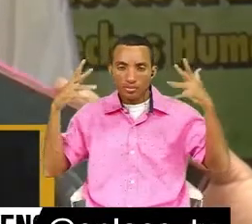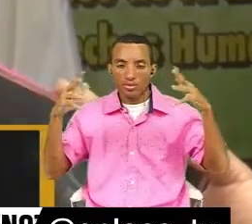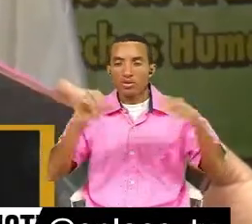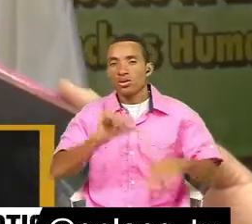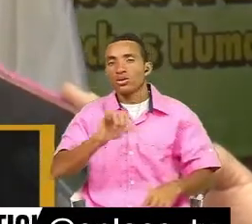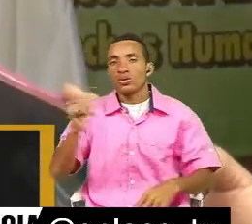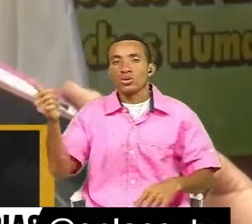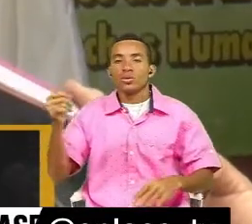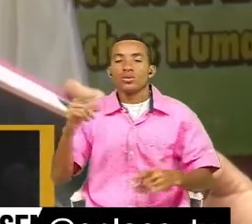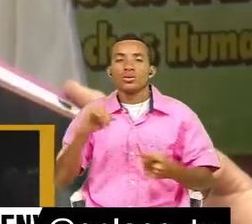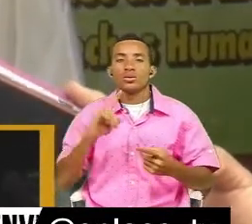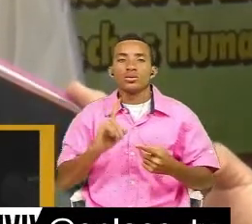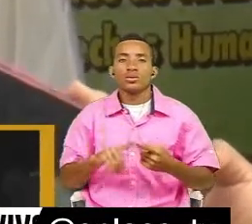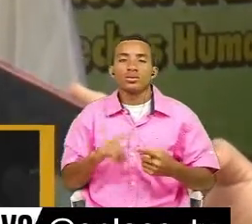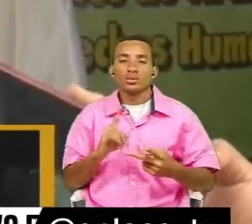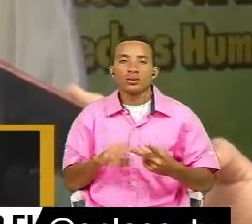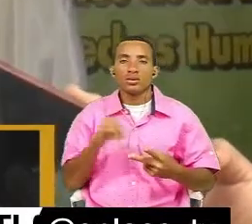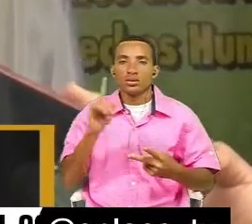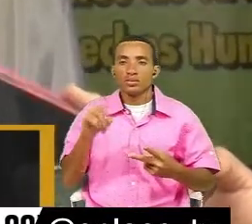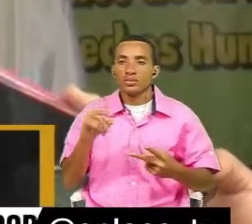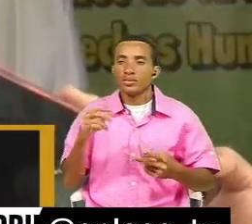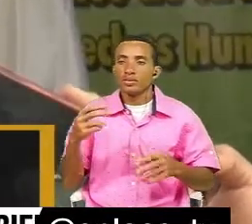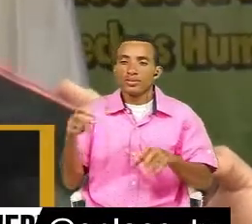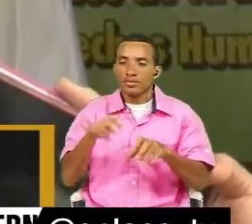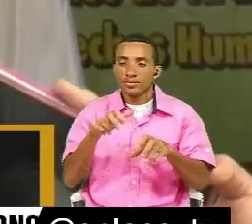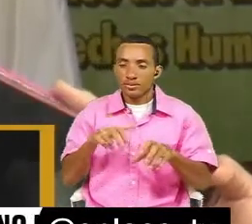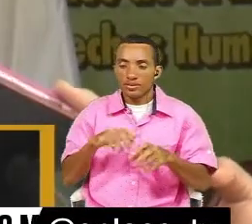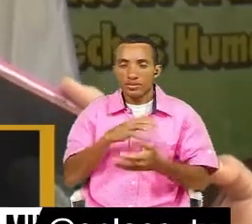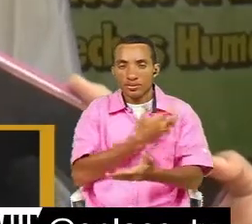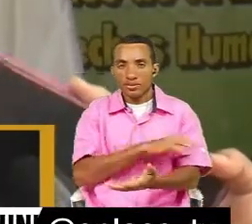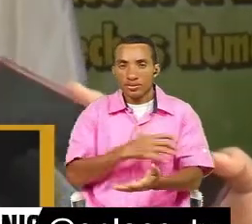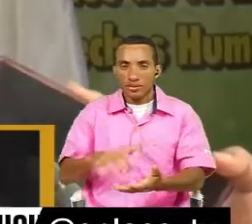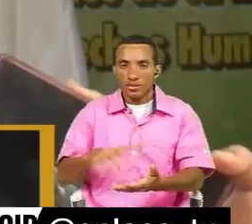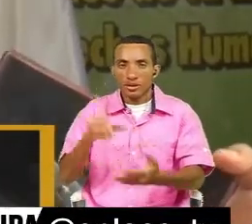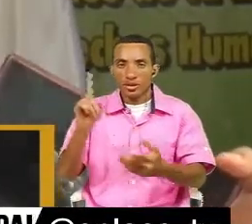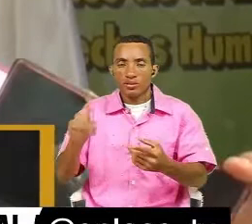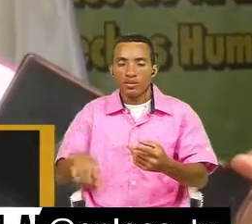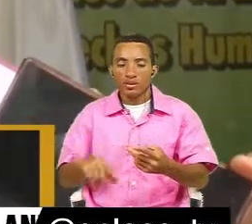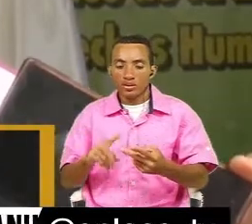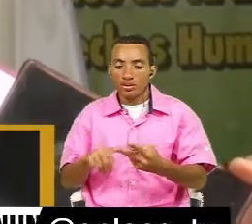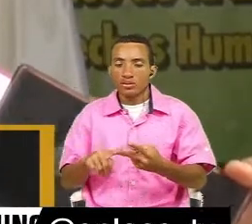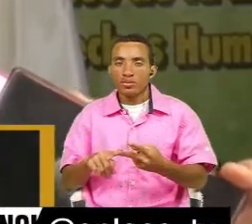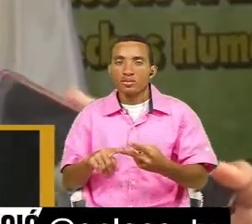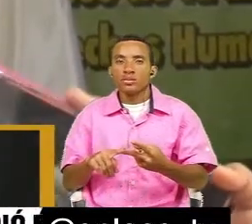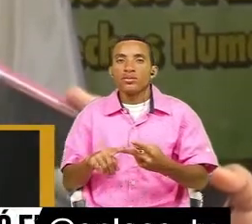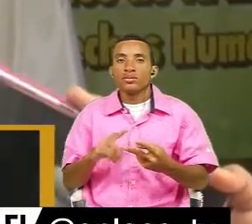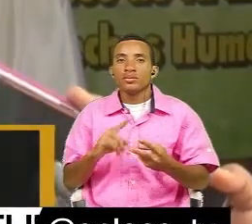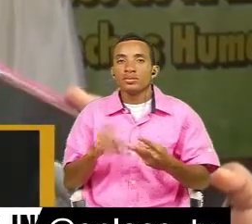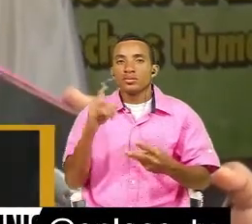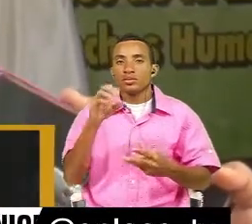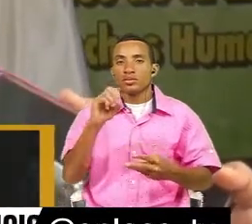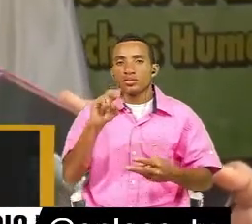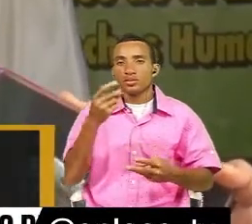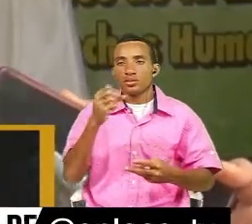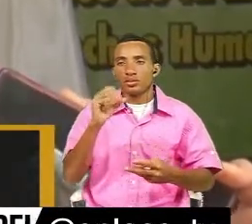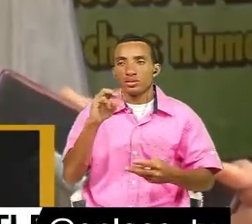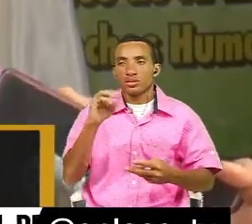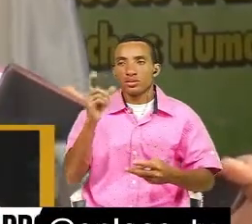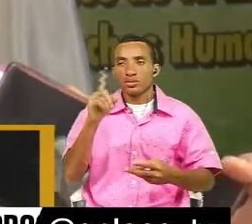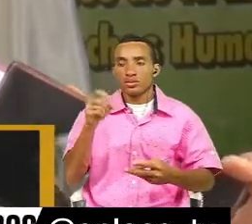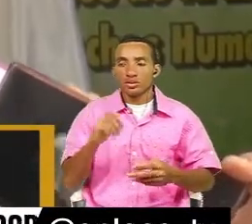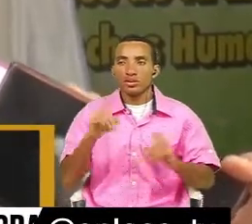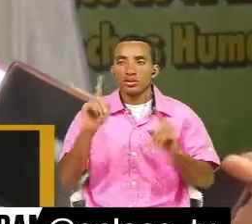punto donde se van a recoger las personas de Sabana de Torres, del Sogamoso. Sonia Nevado, vocera de la